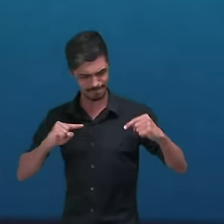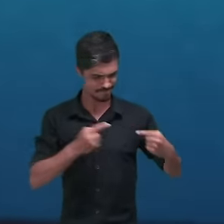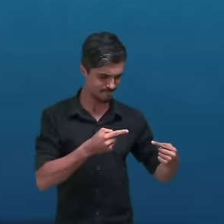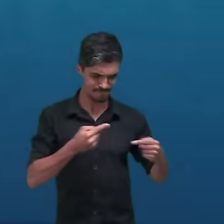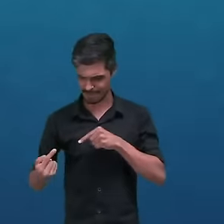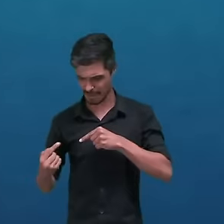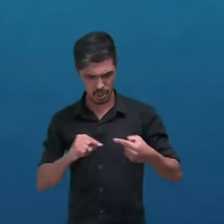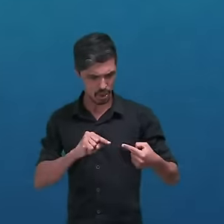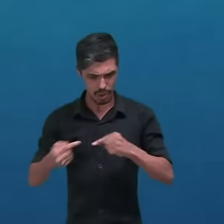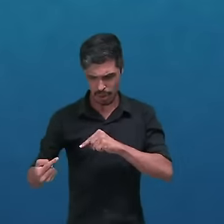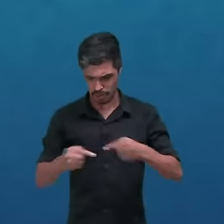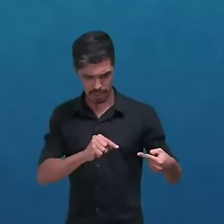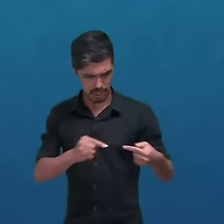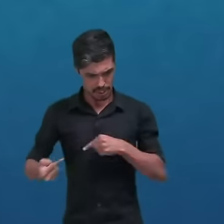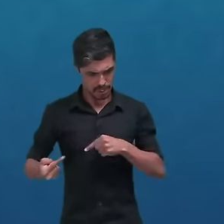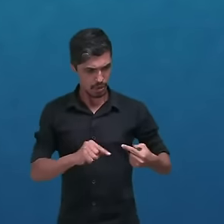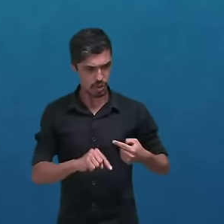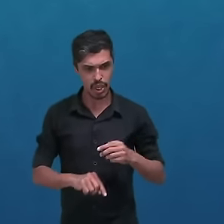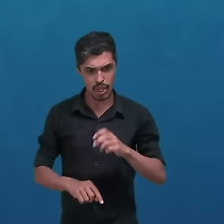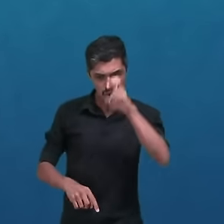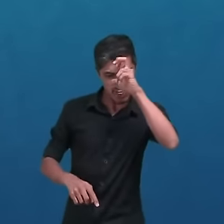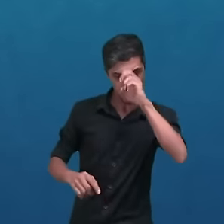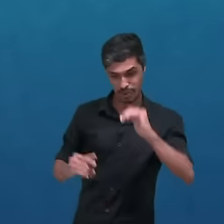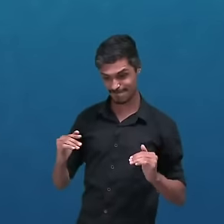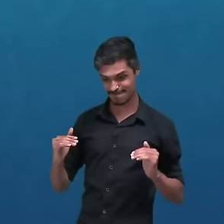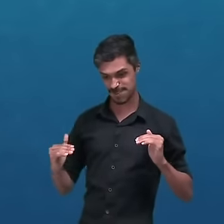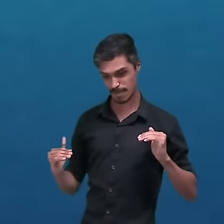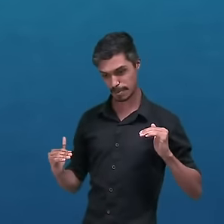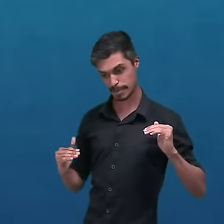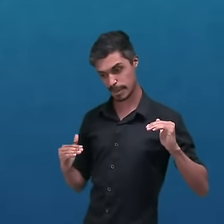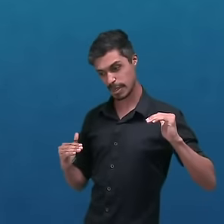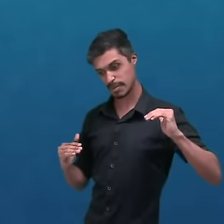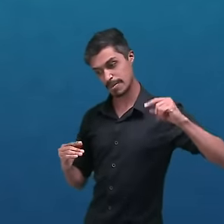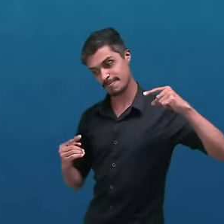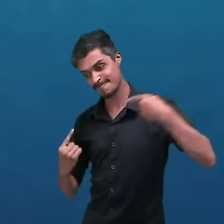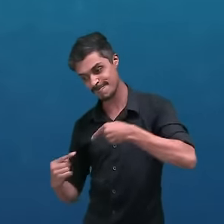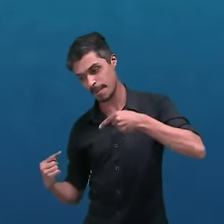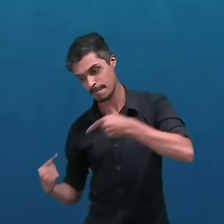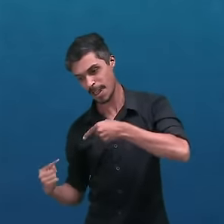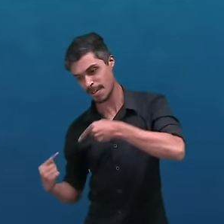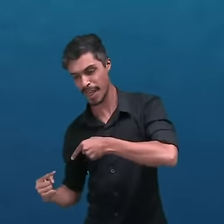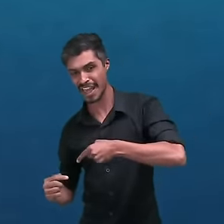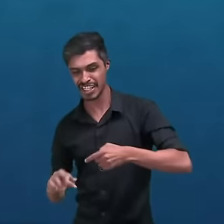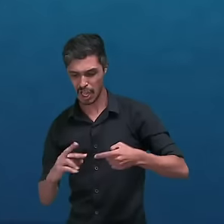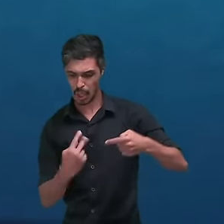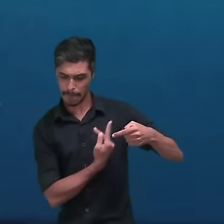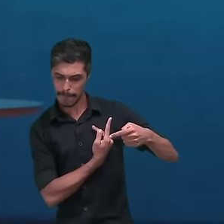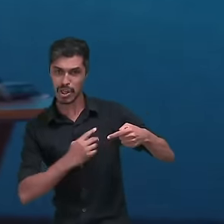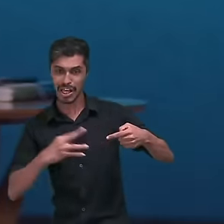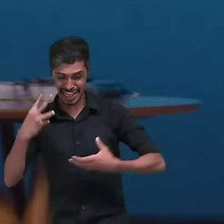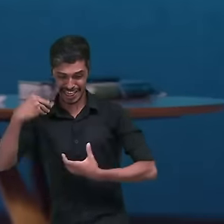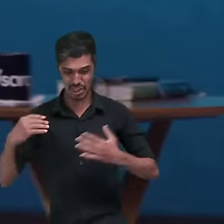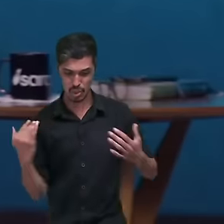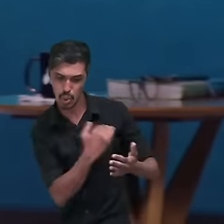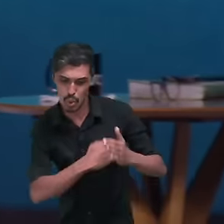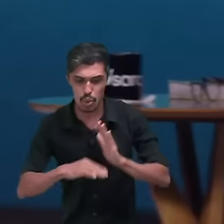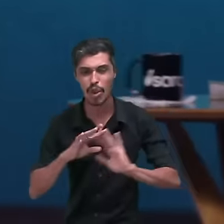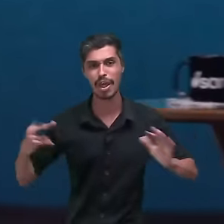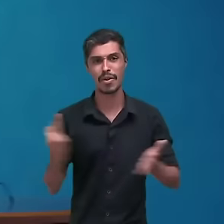El egipcio estaba derrotando al hebreo. Moisés estaba perdiendo la batalla, porque